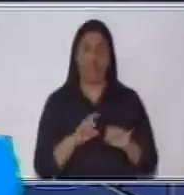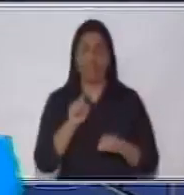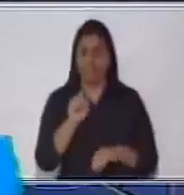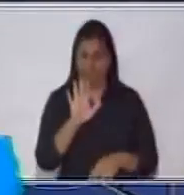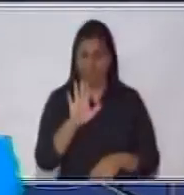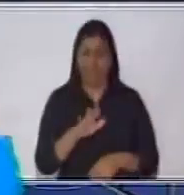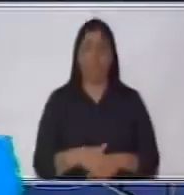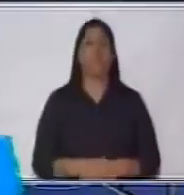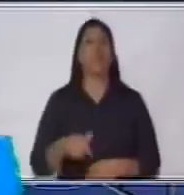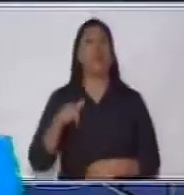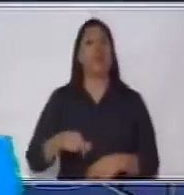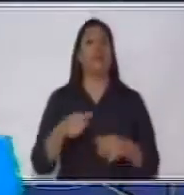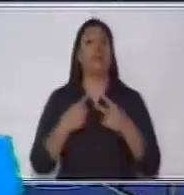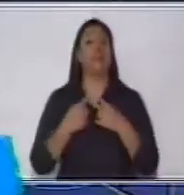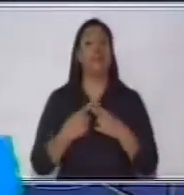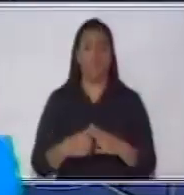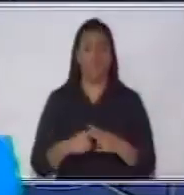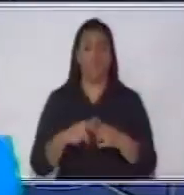comenzar leyendo.